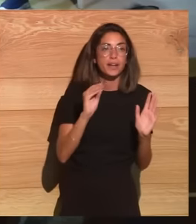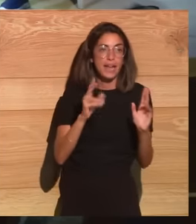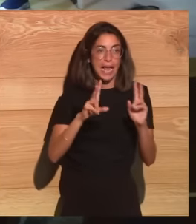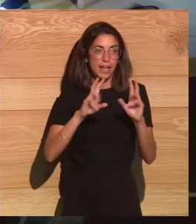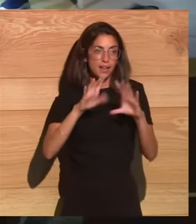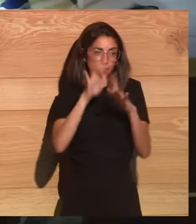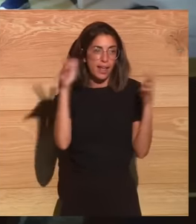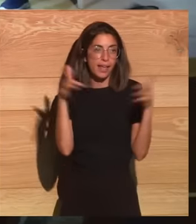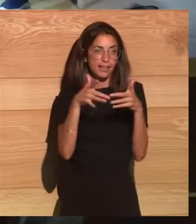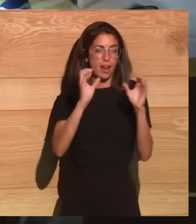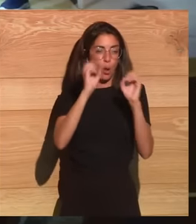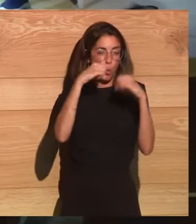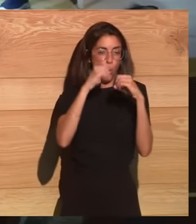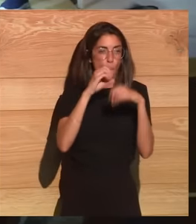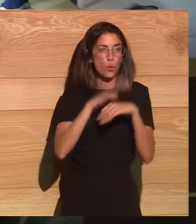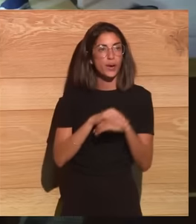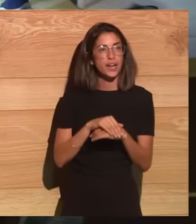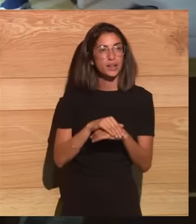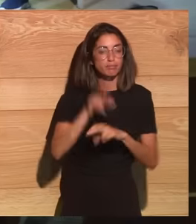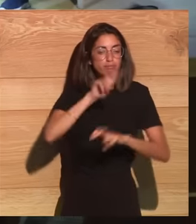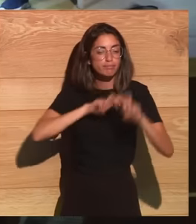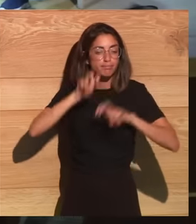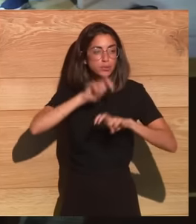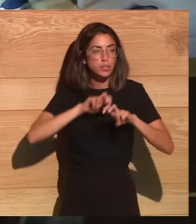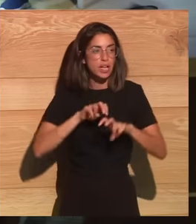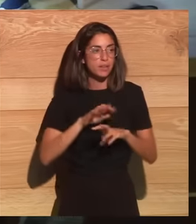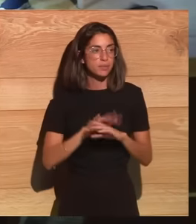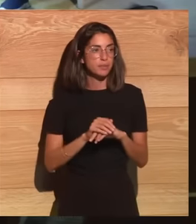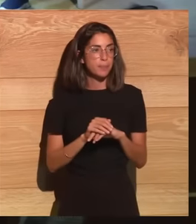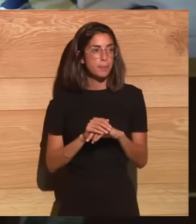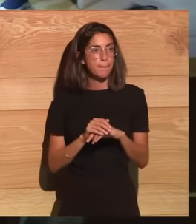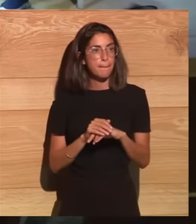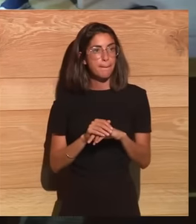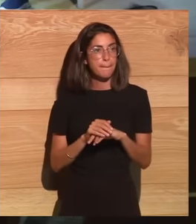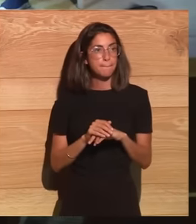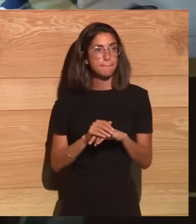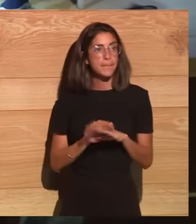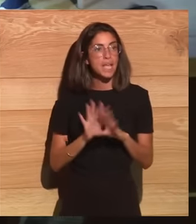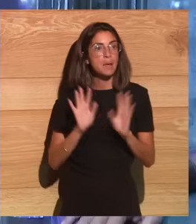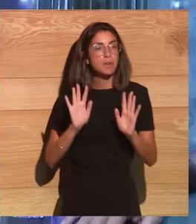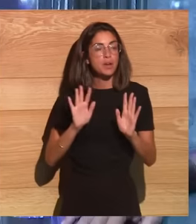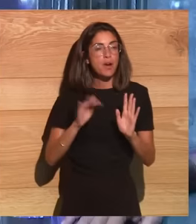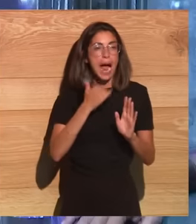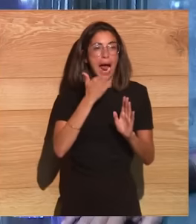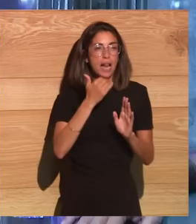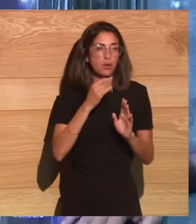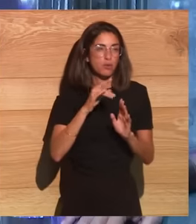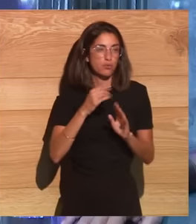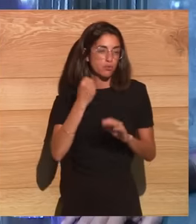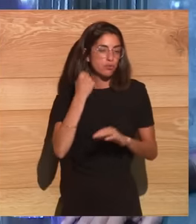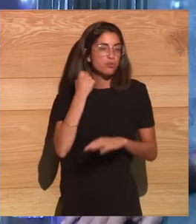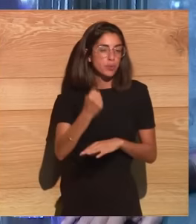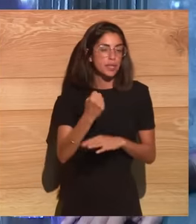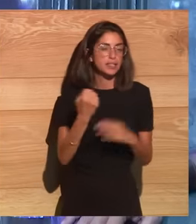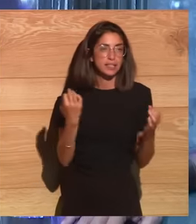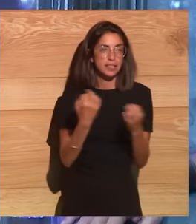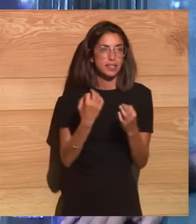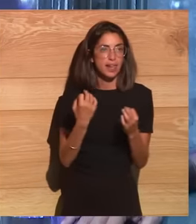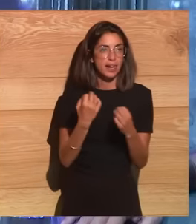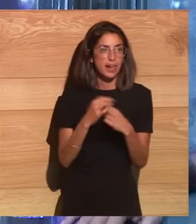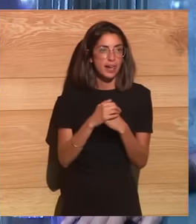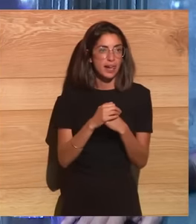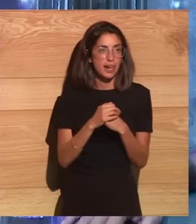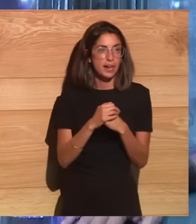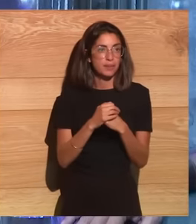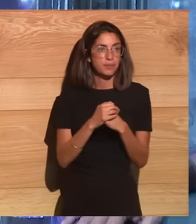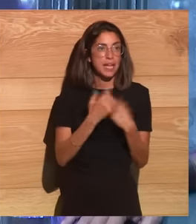Imágenes. Con que pongas joven ya sale gordo, como yo. Lo que es punky de verdad hoy en día es encontrar solo